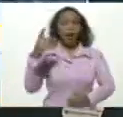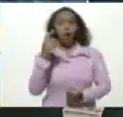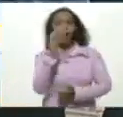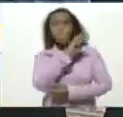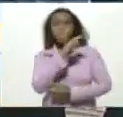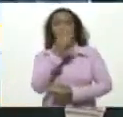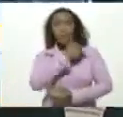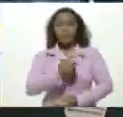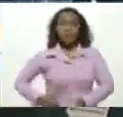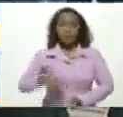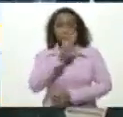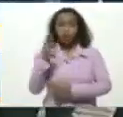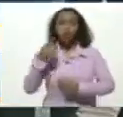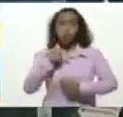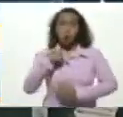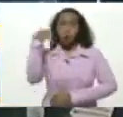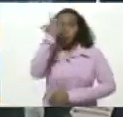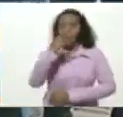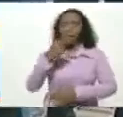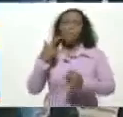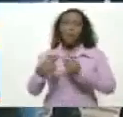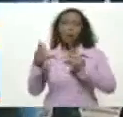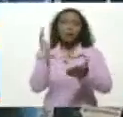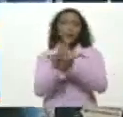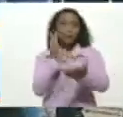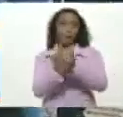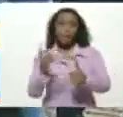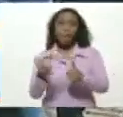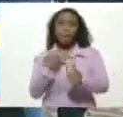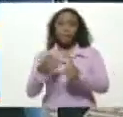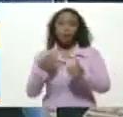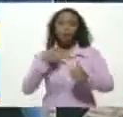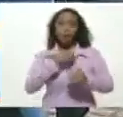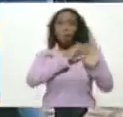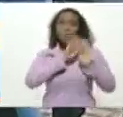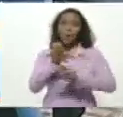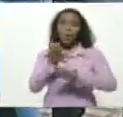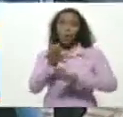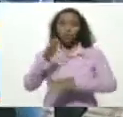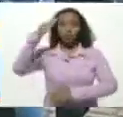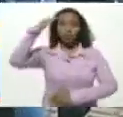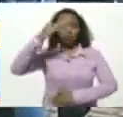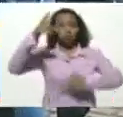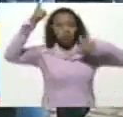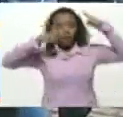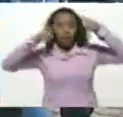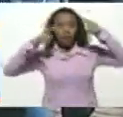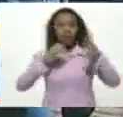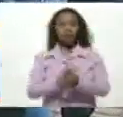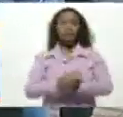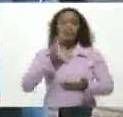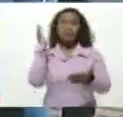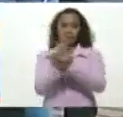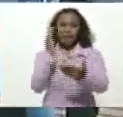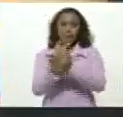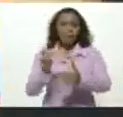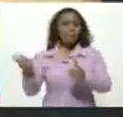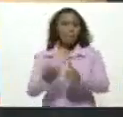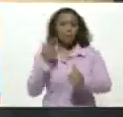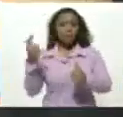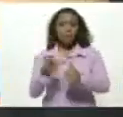República. Yo soy joven, pero siempre, siempre desde el principio apoyé a nuestro comandante Hugo Chávez Frías. Siempre desde el